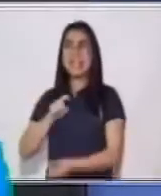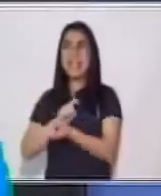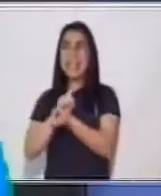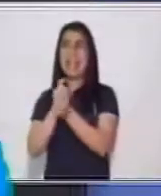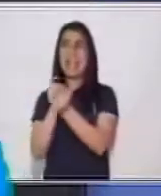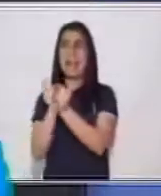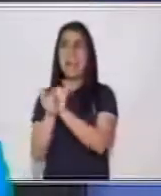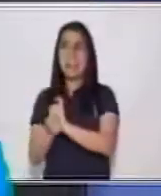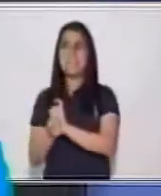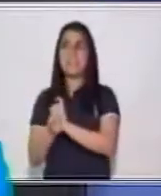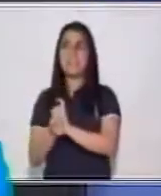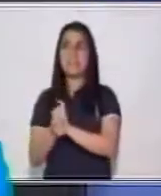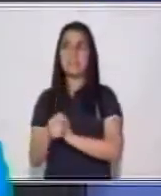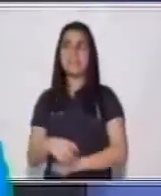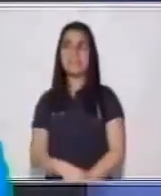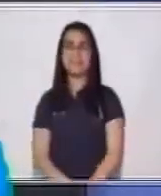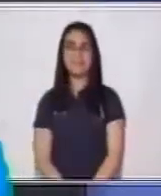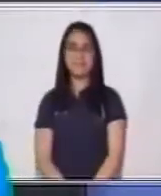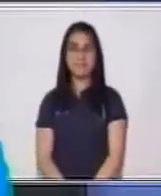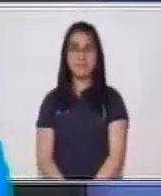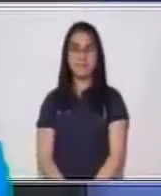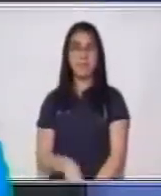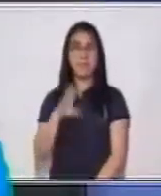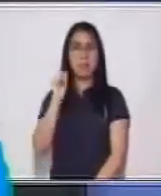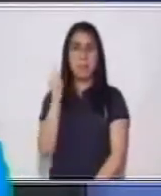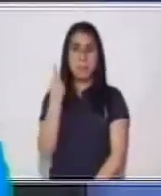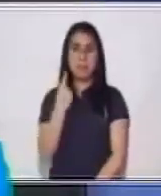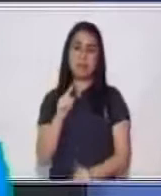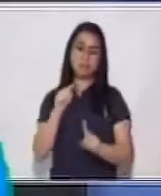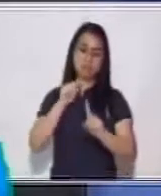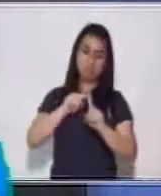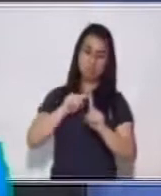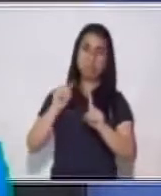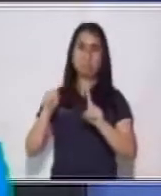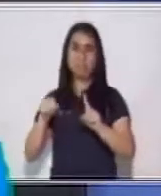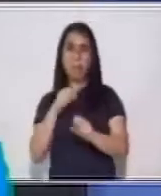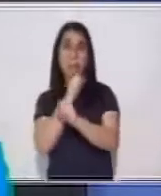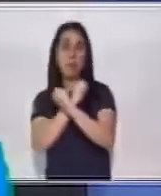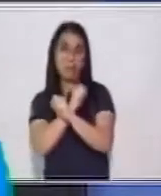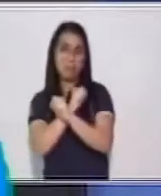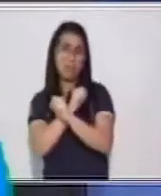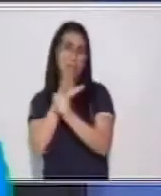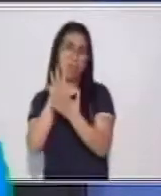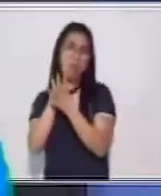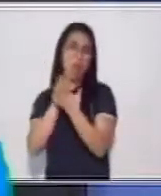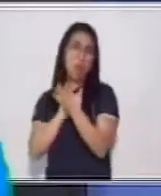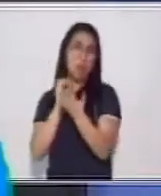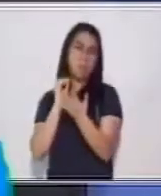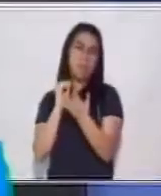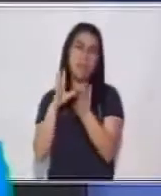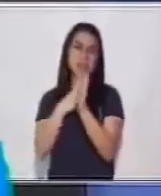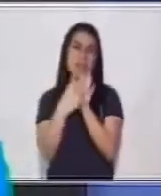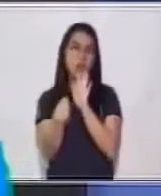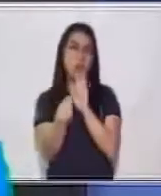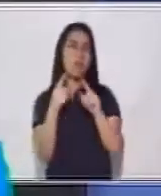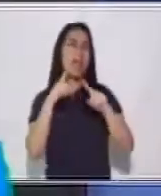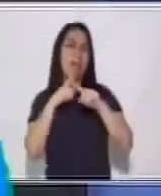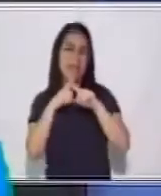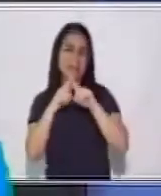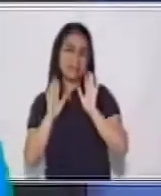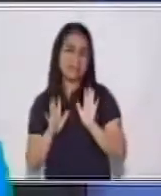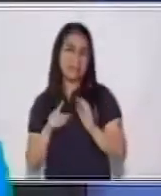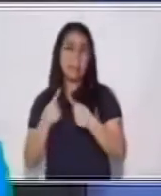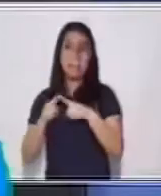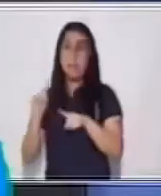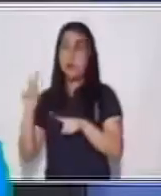Tenemos una sola variable que es x. Vamos a poner esas variables del mismo lado de la ecuación y nos va a quedar